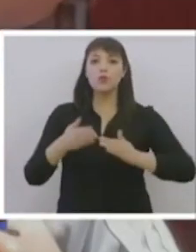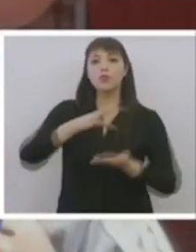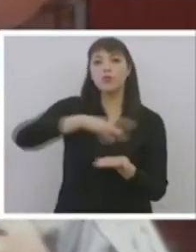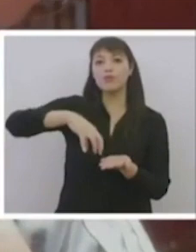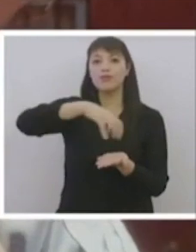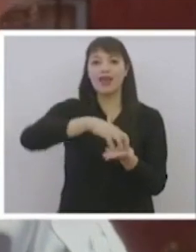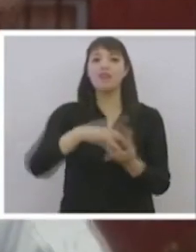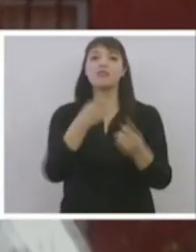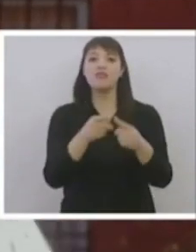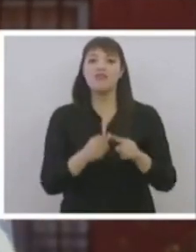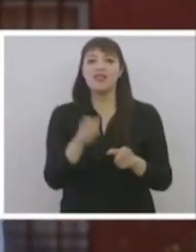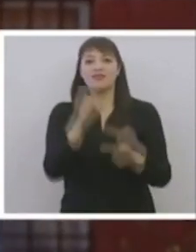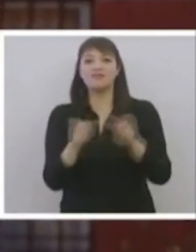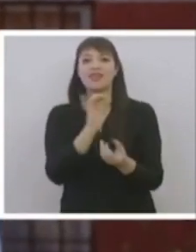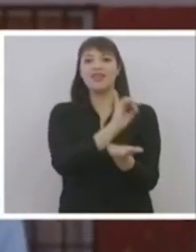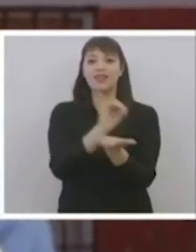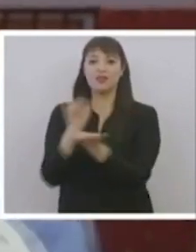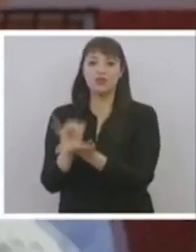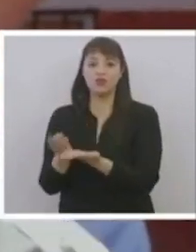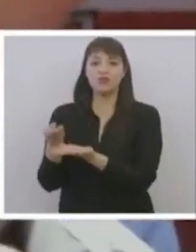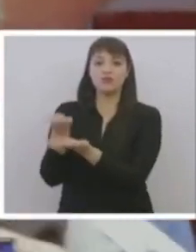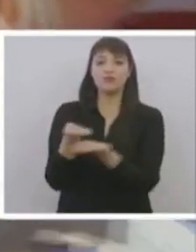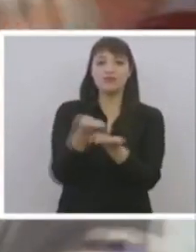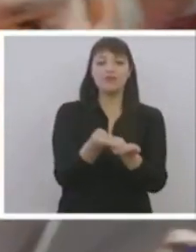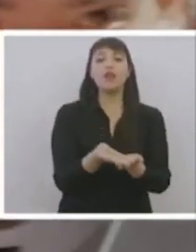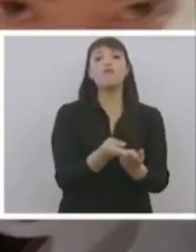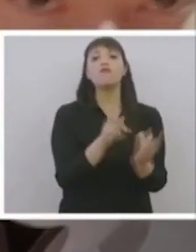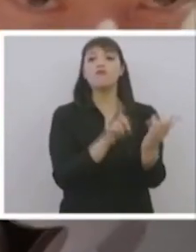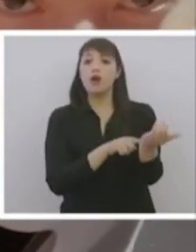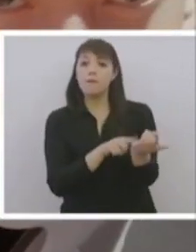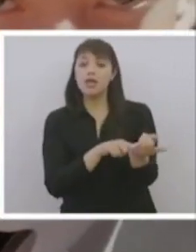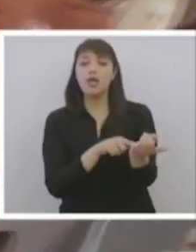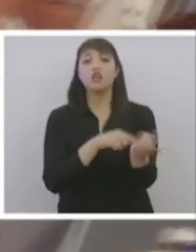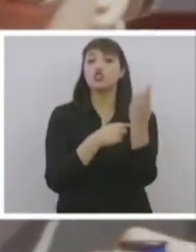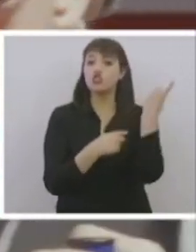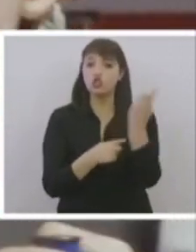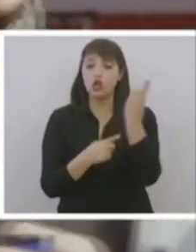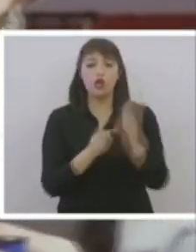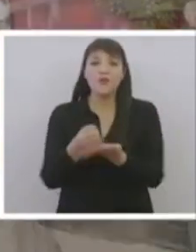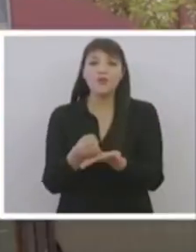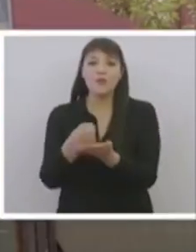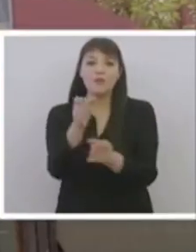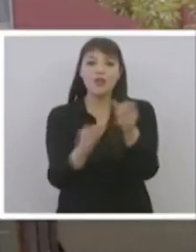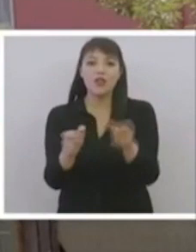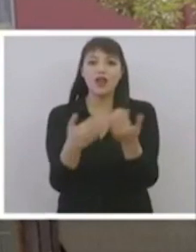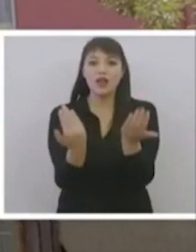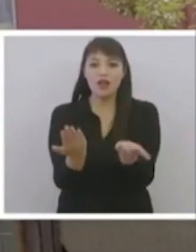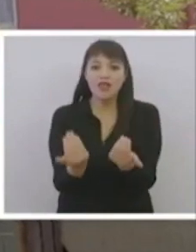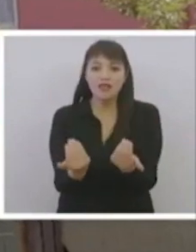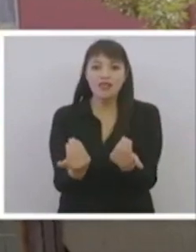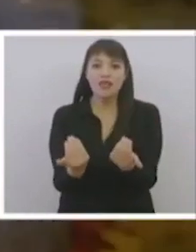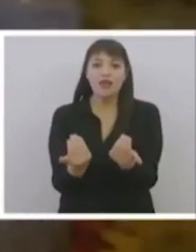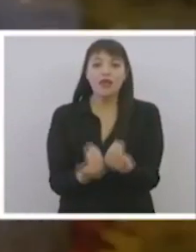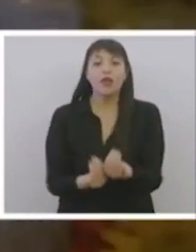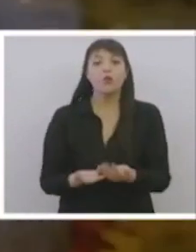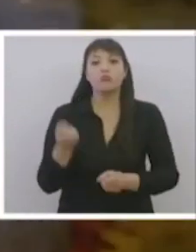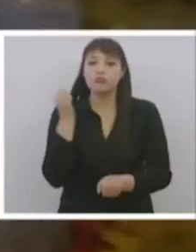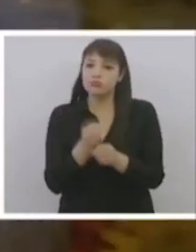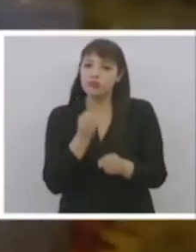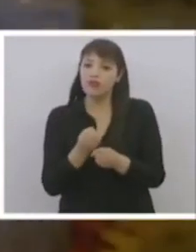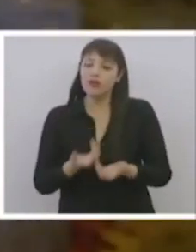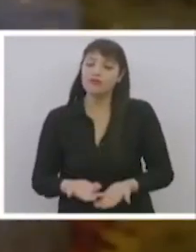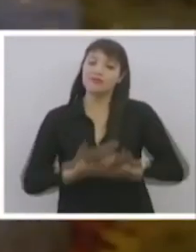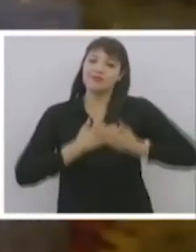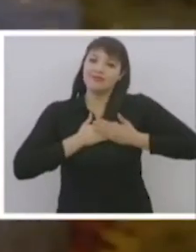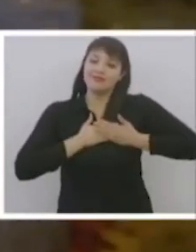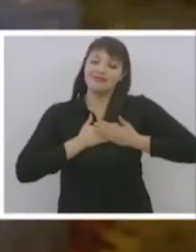condominios de vivienda tutelada, a aumentar los cupos en las distintas instancias, principalmente lo que señalaba en